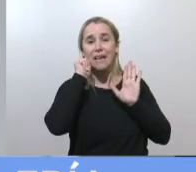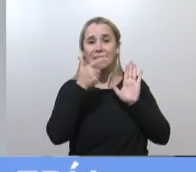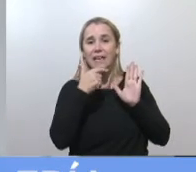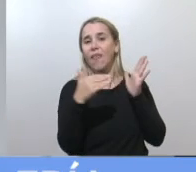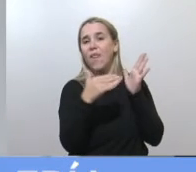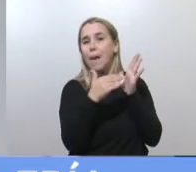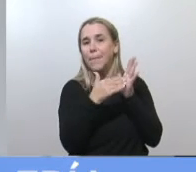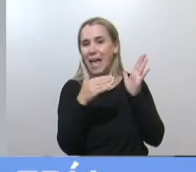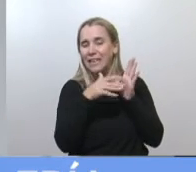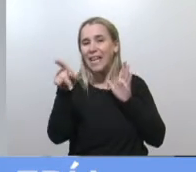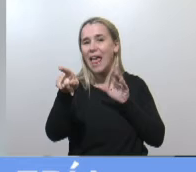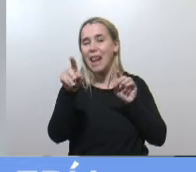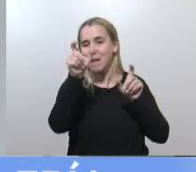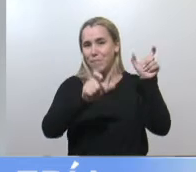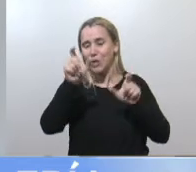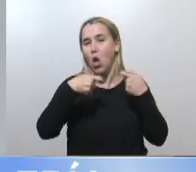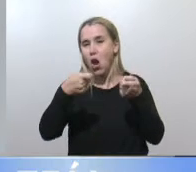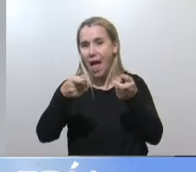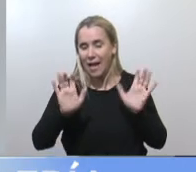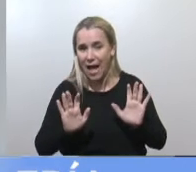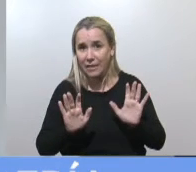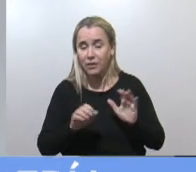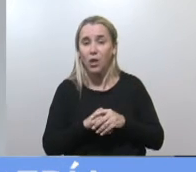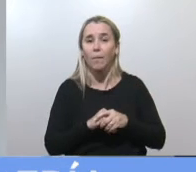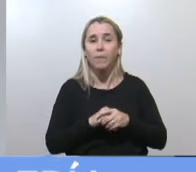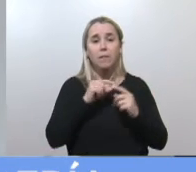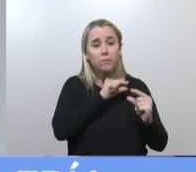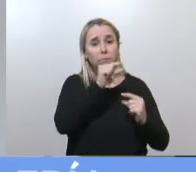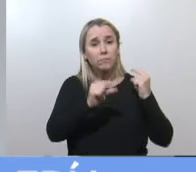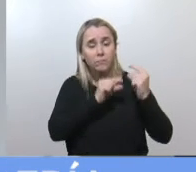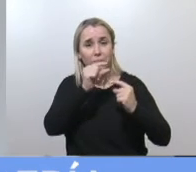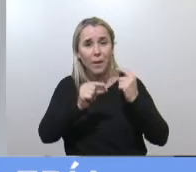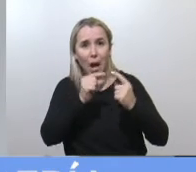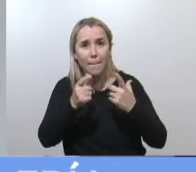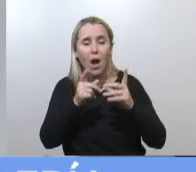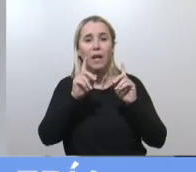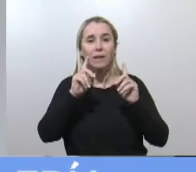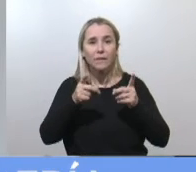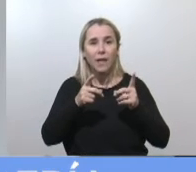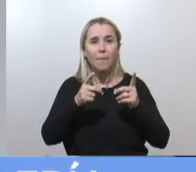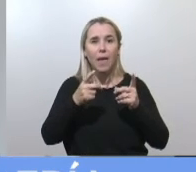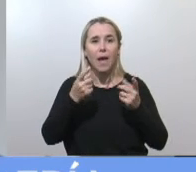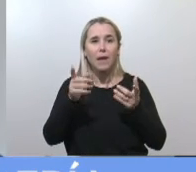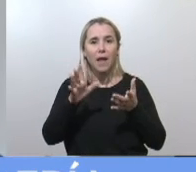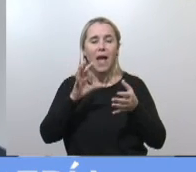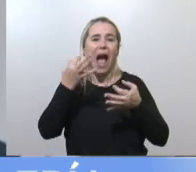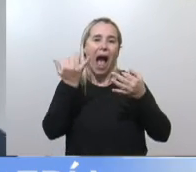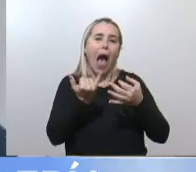la condición del usuario, generando un esquema progresivo, lo que significa contemplar a su vez un criterio de